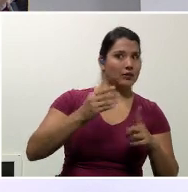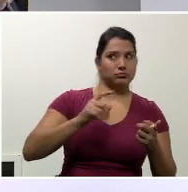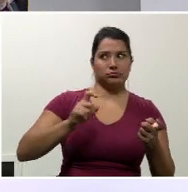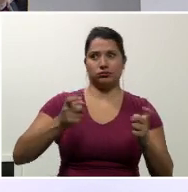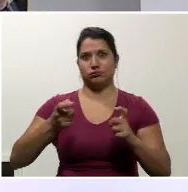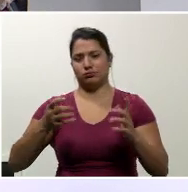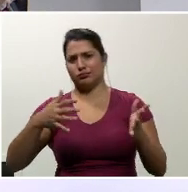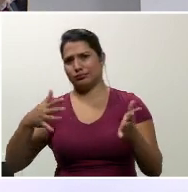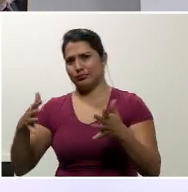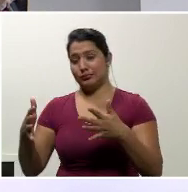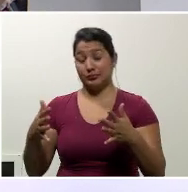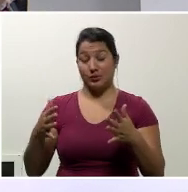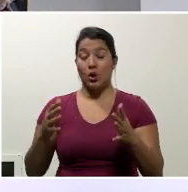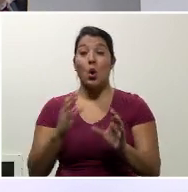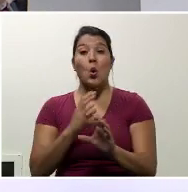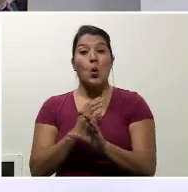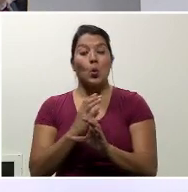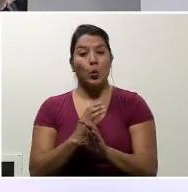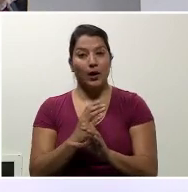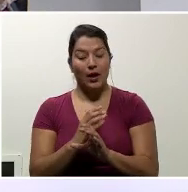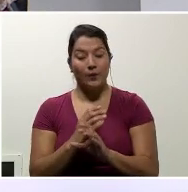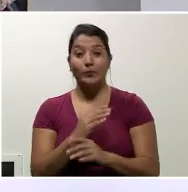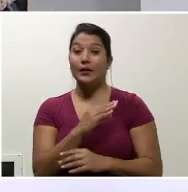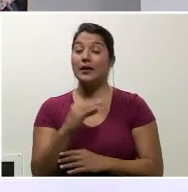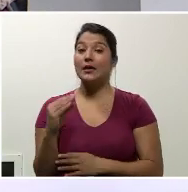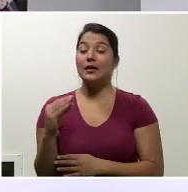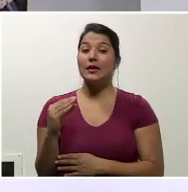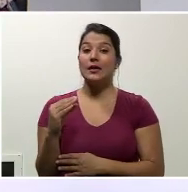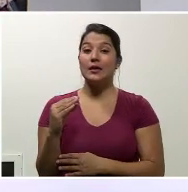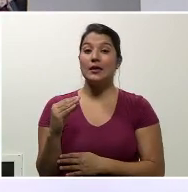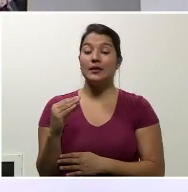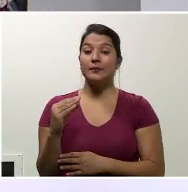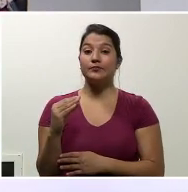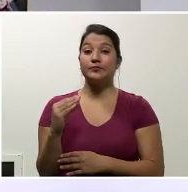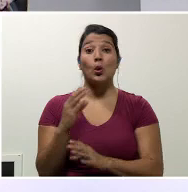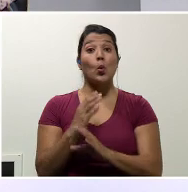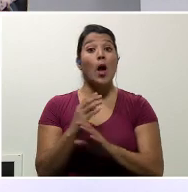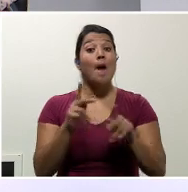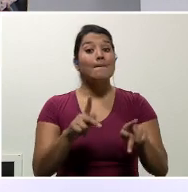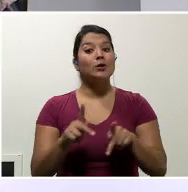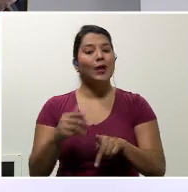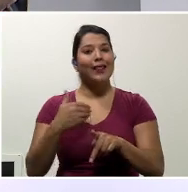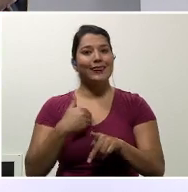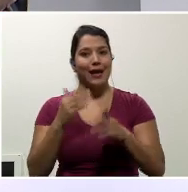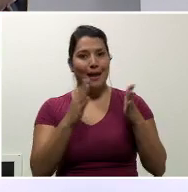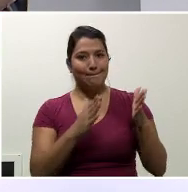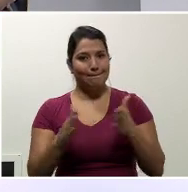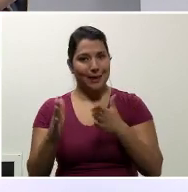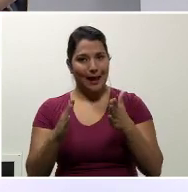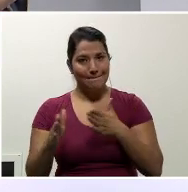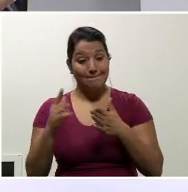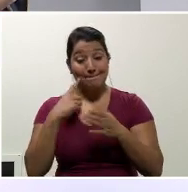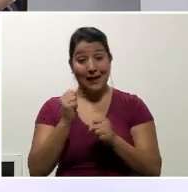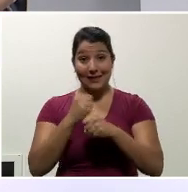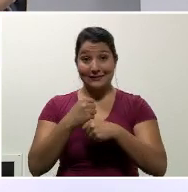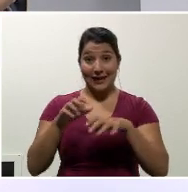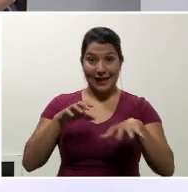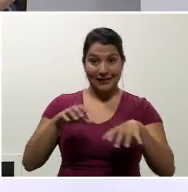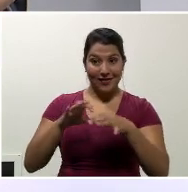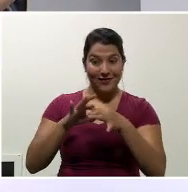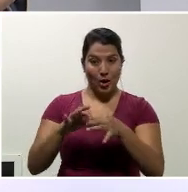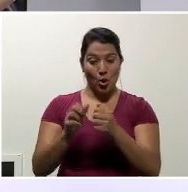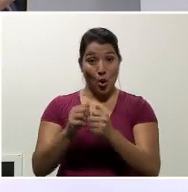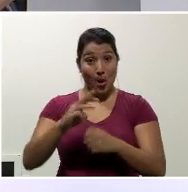a tener un poquito de precaución y cuidado los que tengan planes para hacer actividades